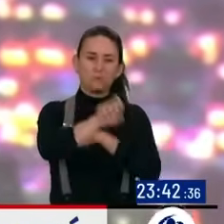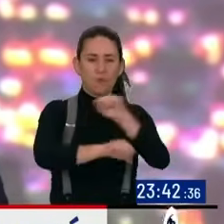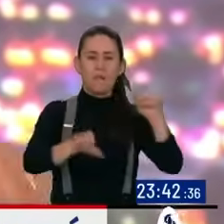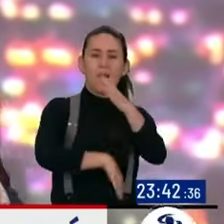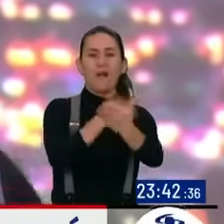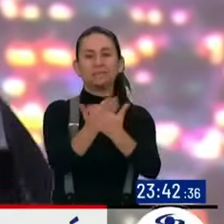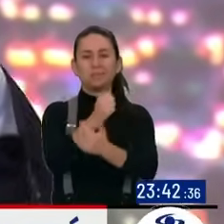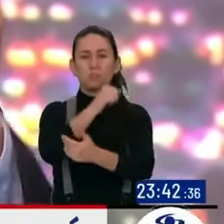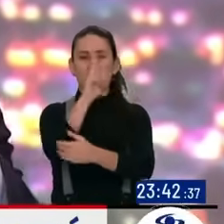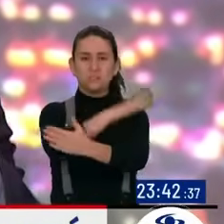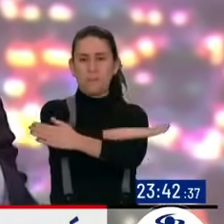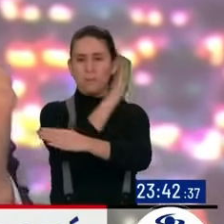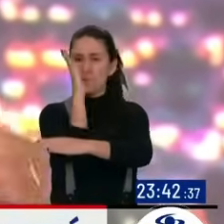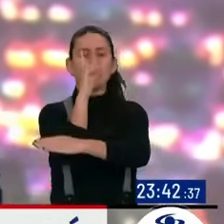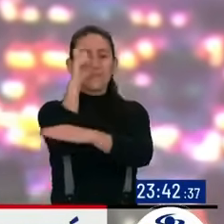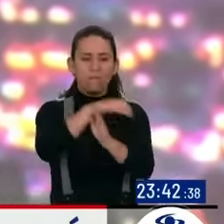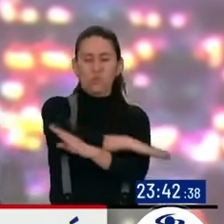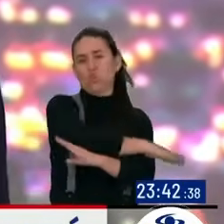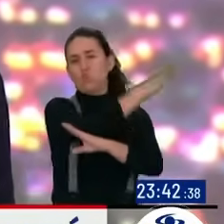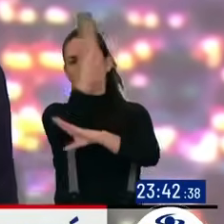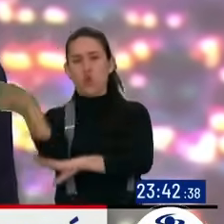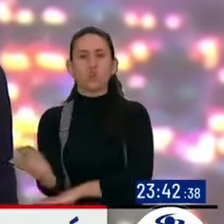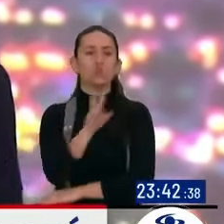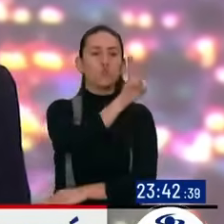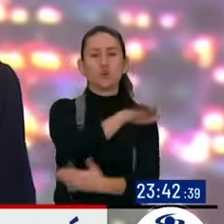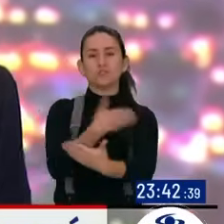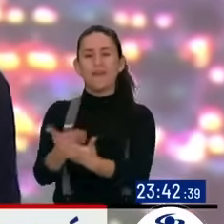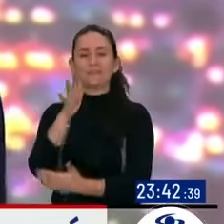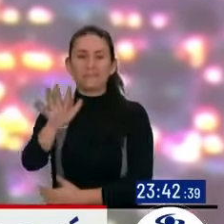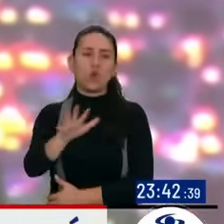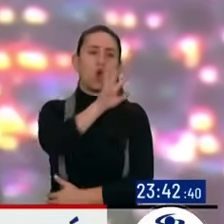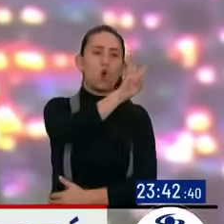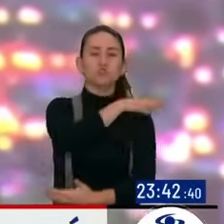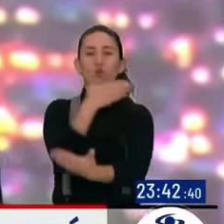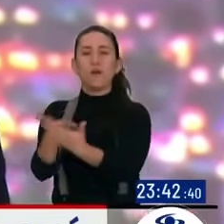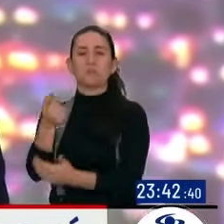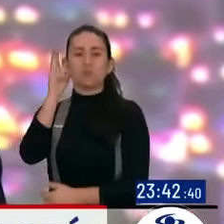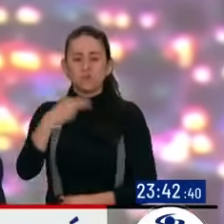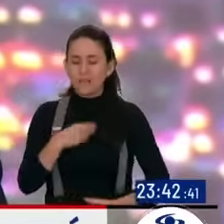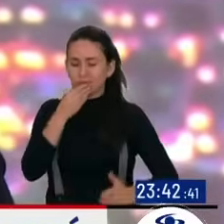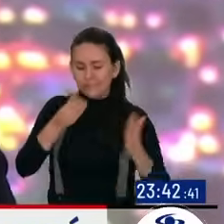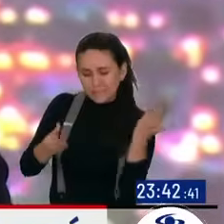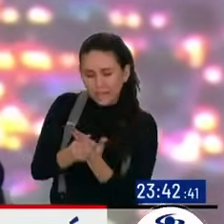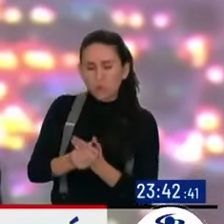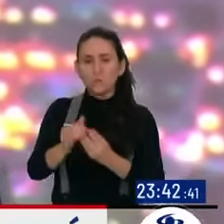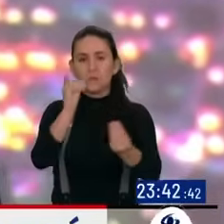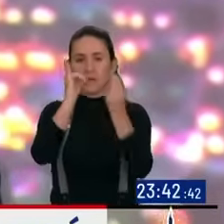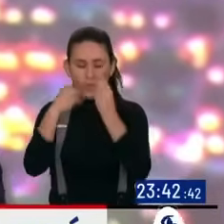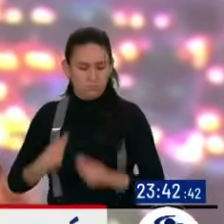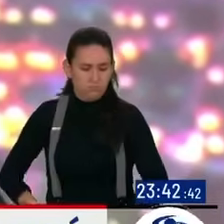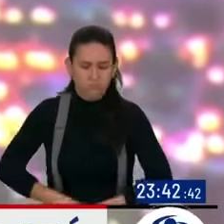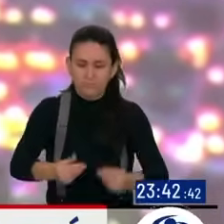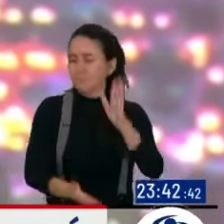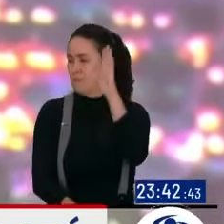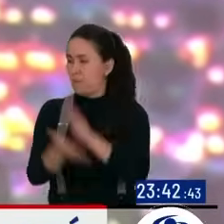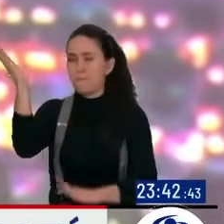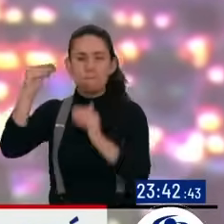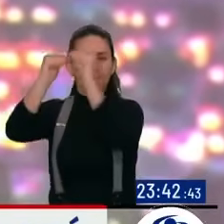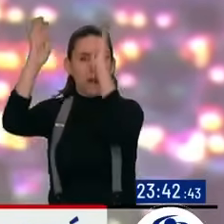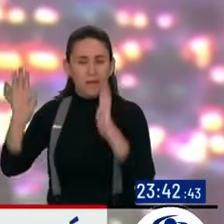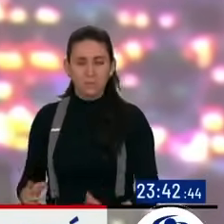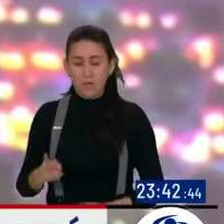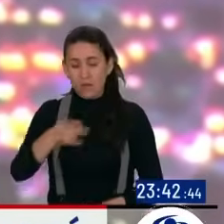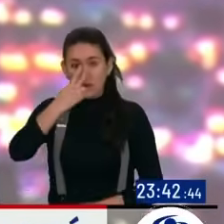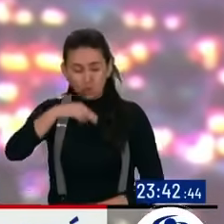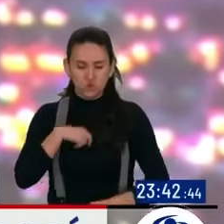sin excepción, van a tener jornada extendida de 2 a 5, de 8 a 11. Y cuando salgan, un sándwich, una bebida y un jugo para su casa. A sus hijos se los